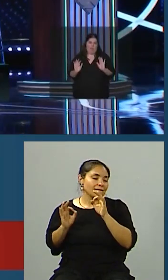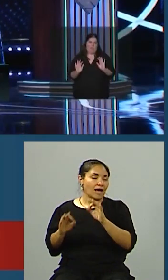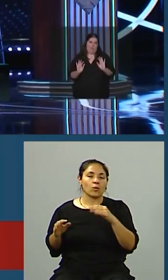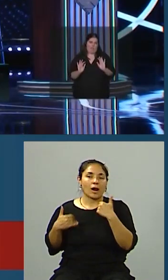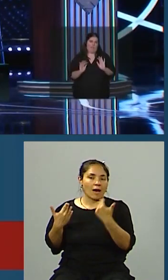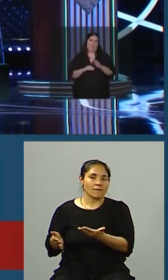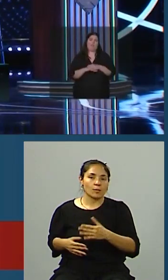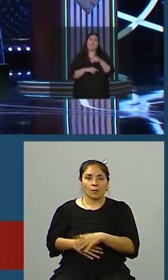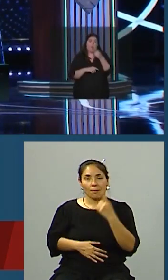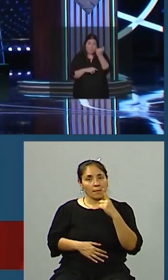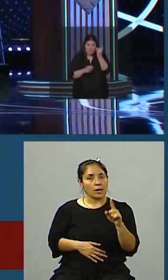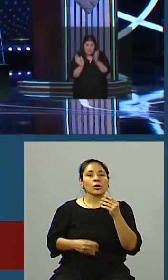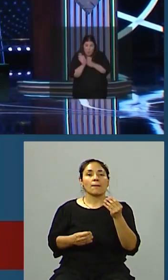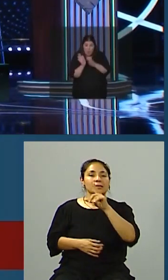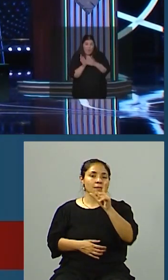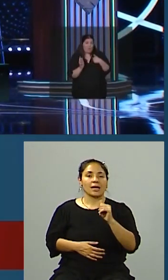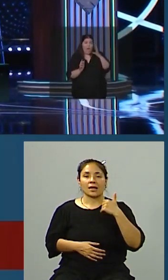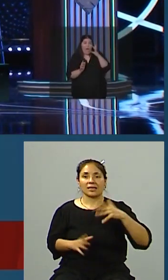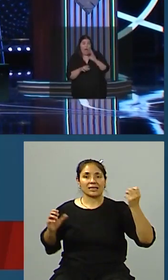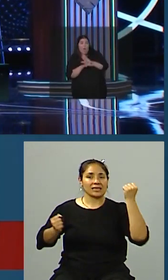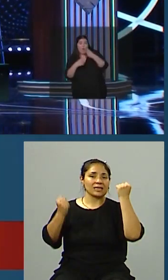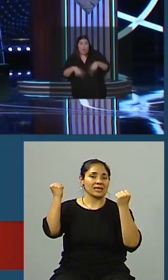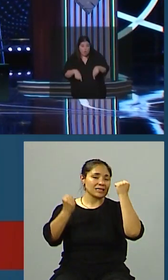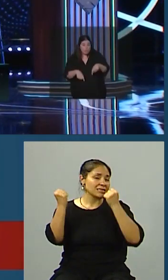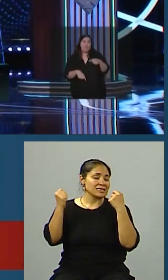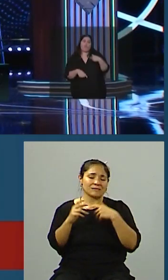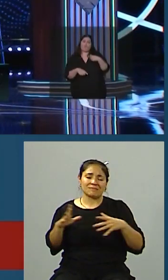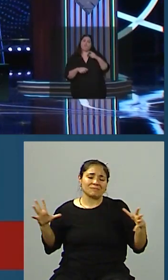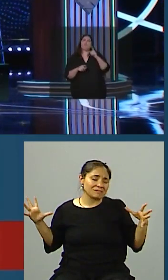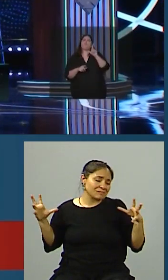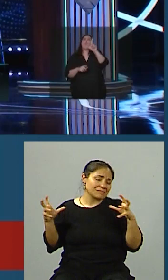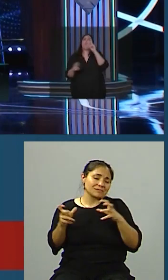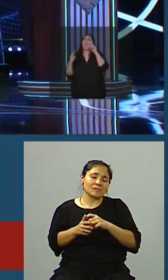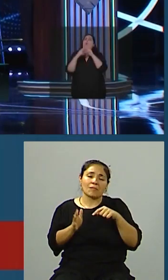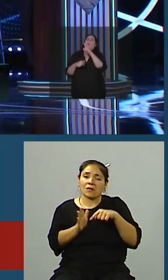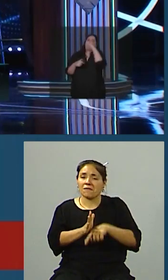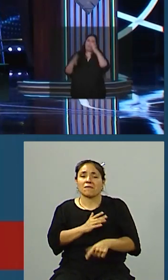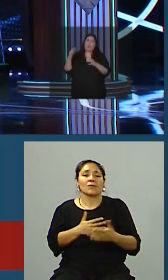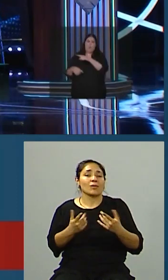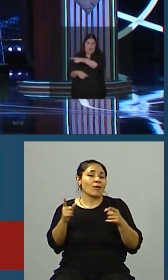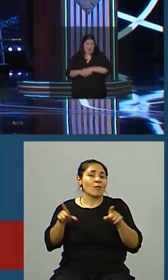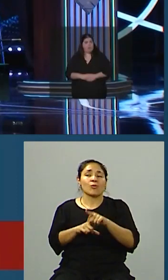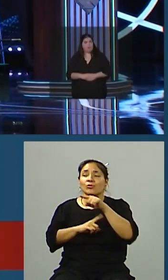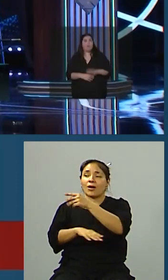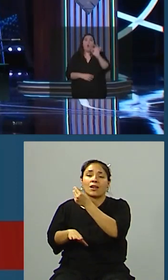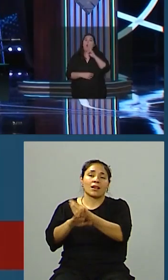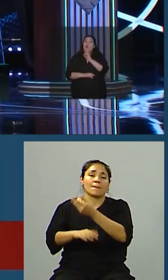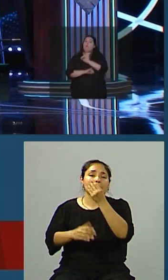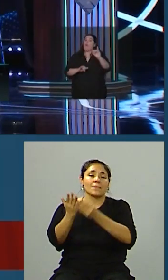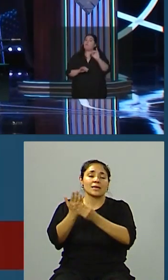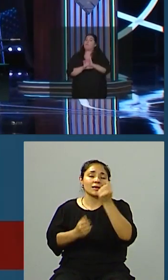Digo, estamos en una crisis que parece de la cual no salimos, en la cual él también es protagonista porque es el ministro de Economía. Digo, tal vez eso es lo